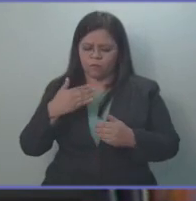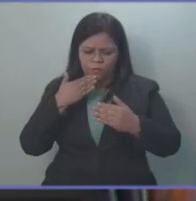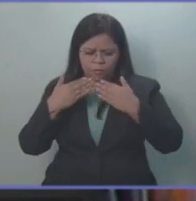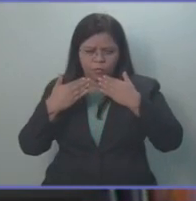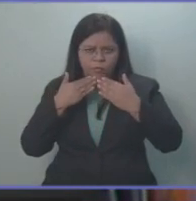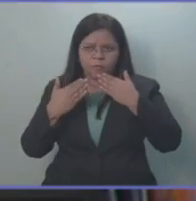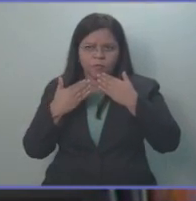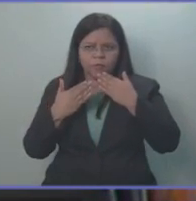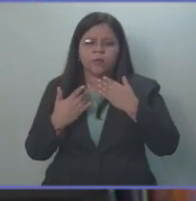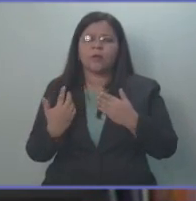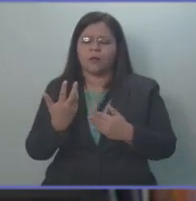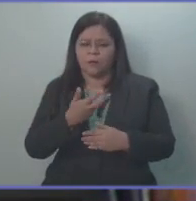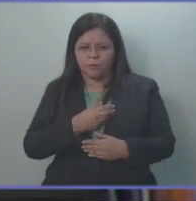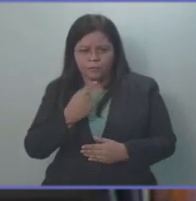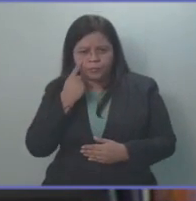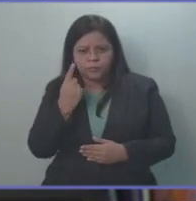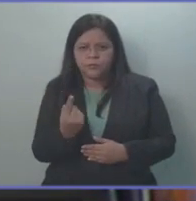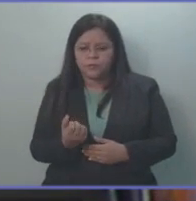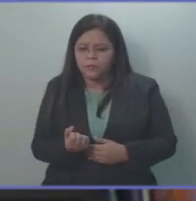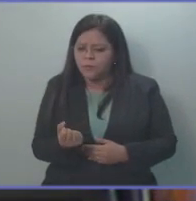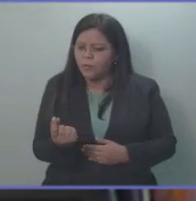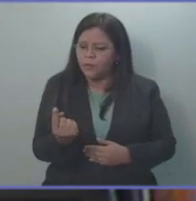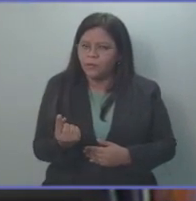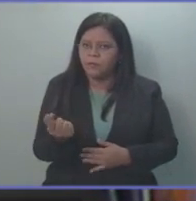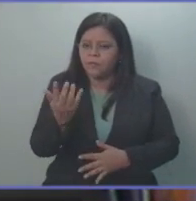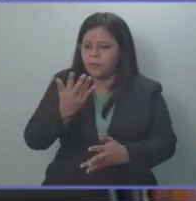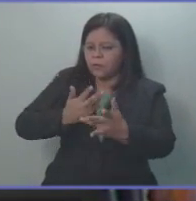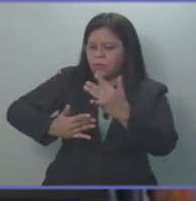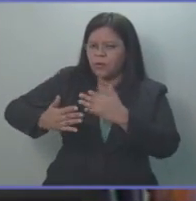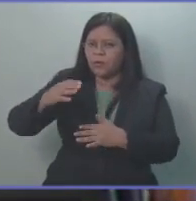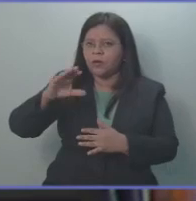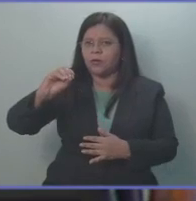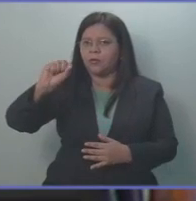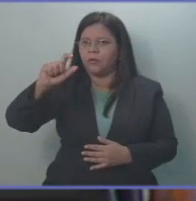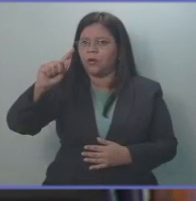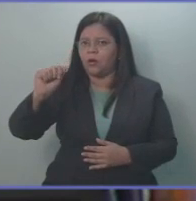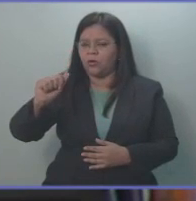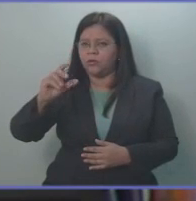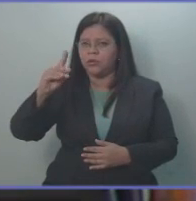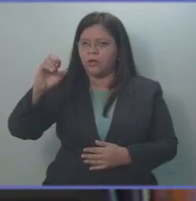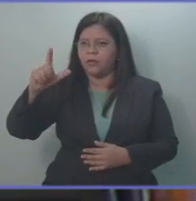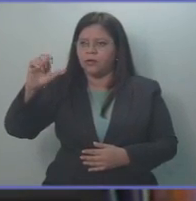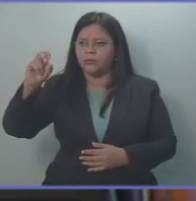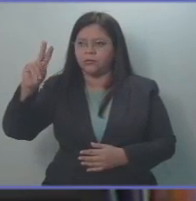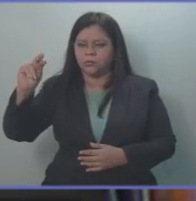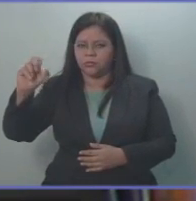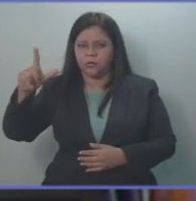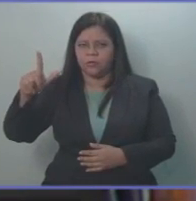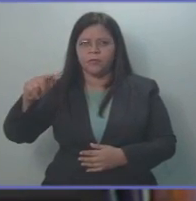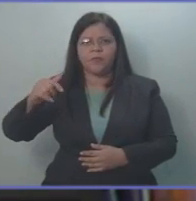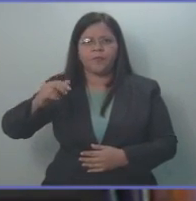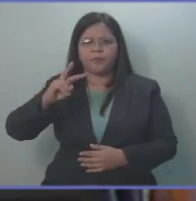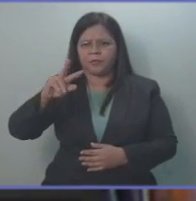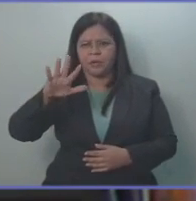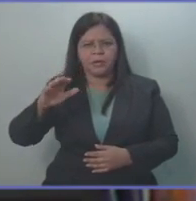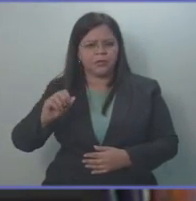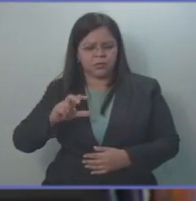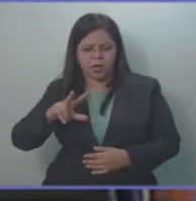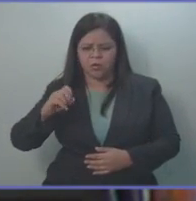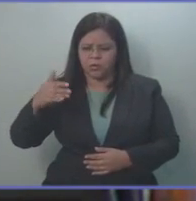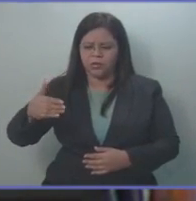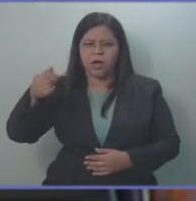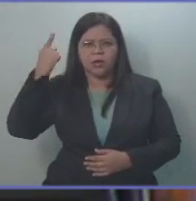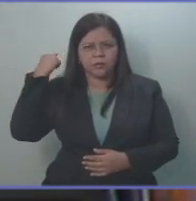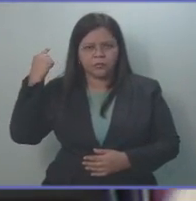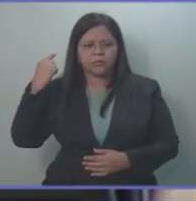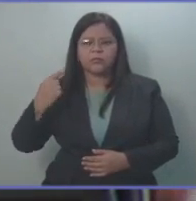nos vamos a lo largo de la Costa del Sol, hace 25, 30 años eran playas públicas,